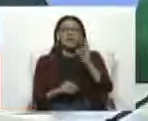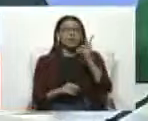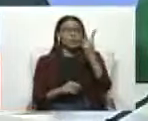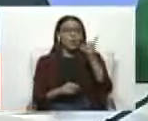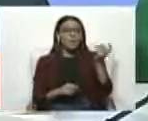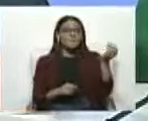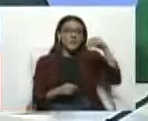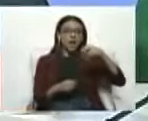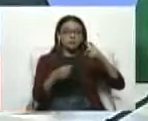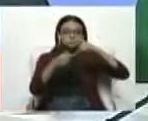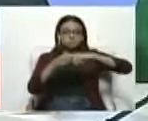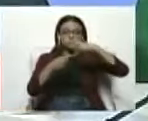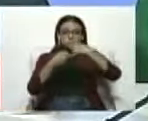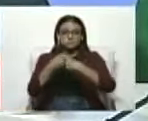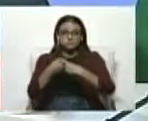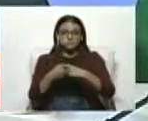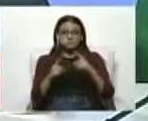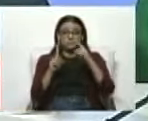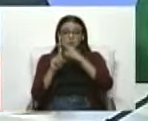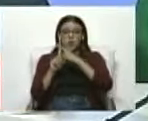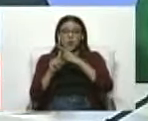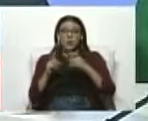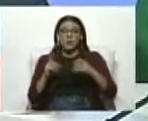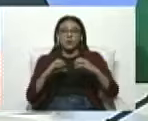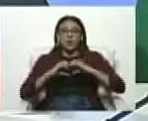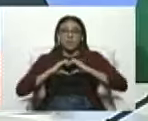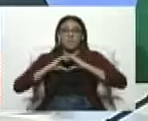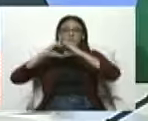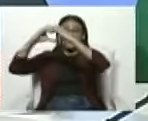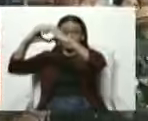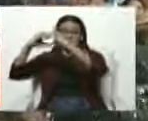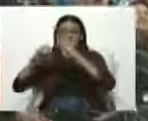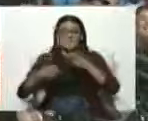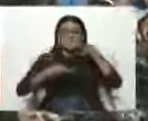movimientos, que es Movimiento Futuro y